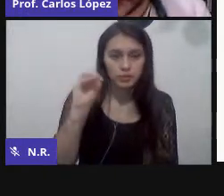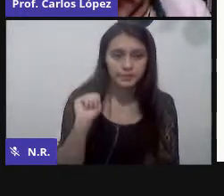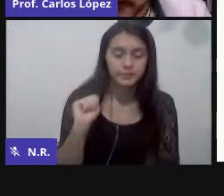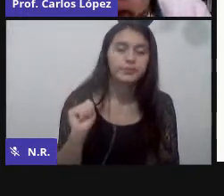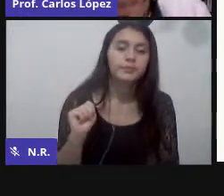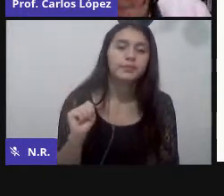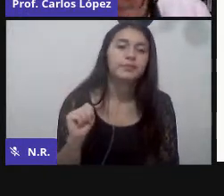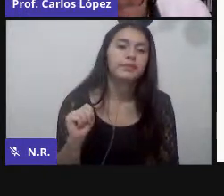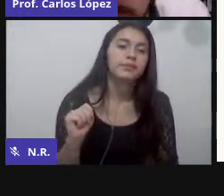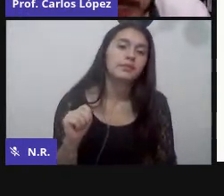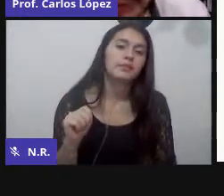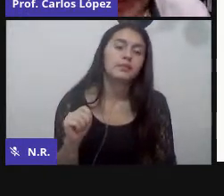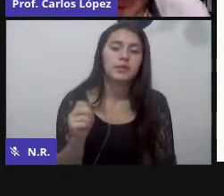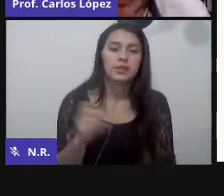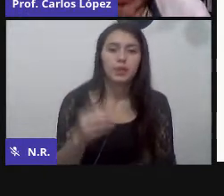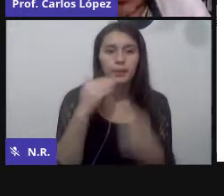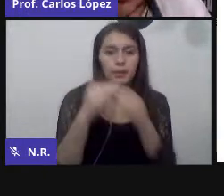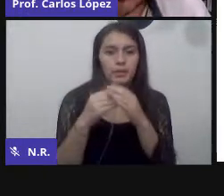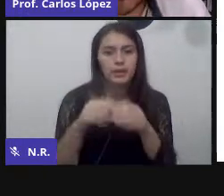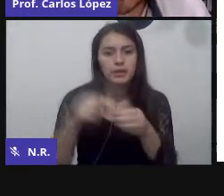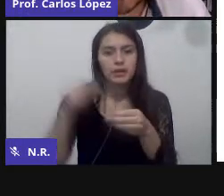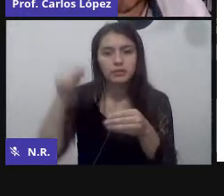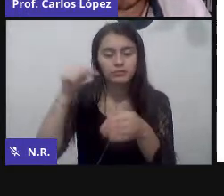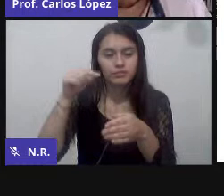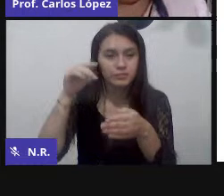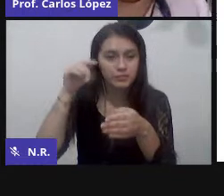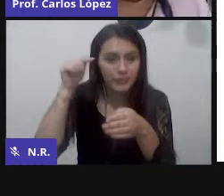le digo entrar al estudio.